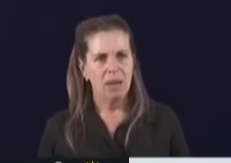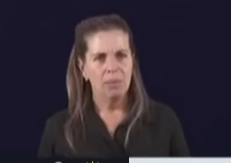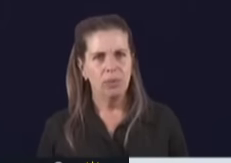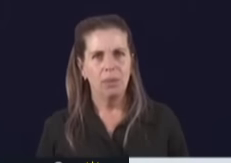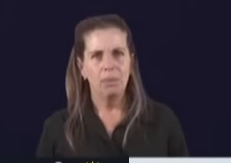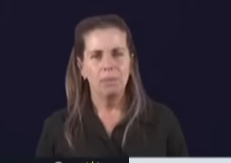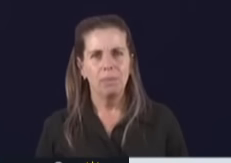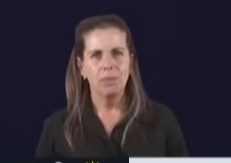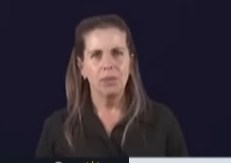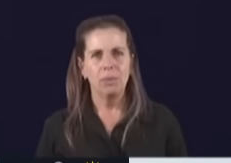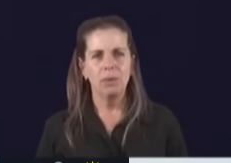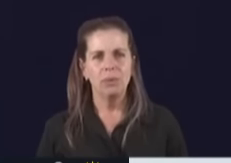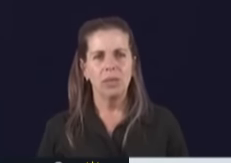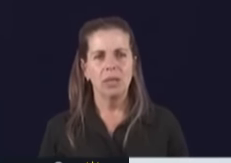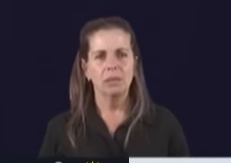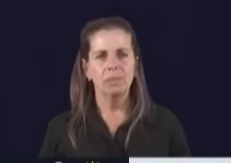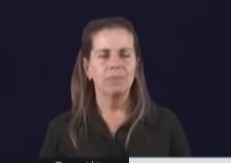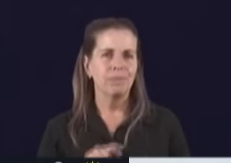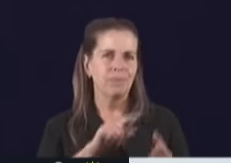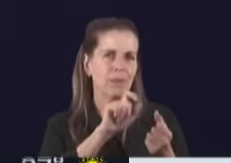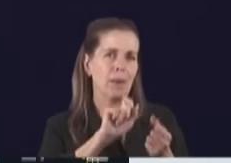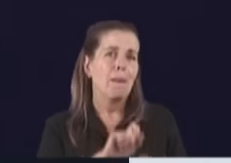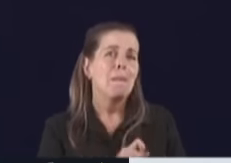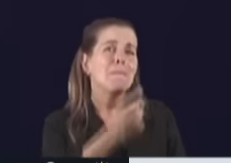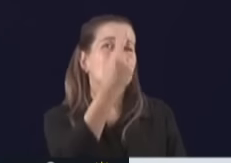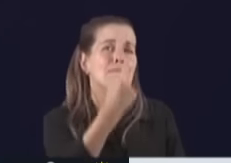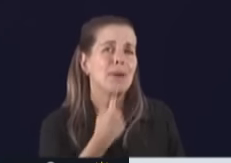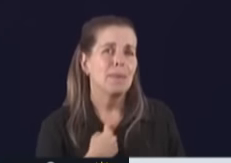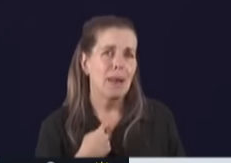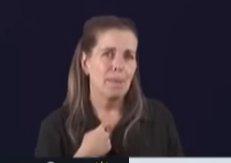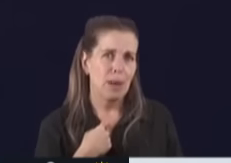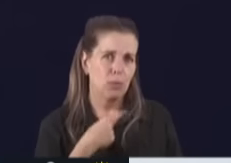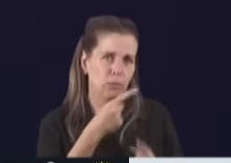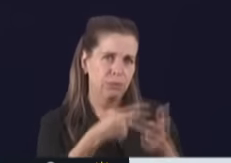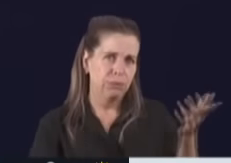Bueno, voy por la primera